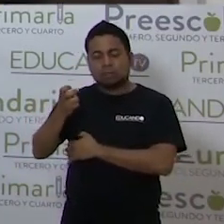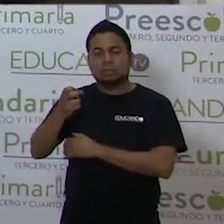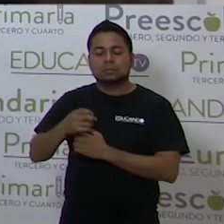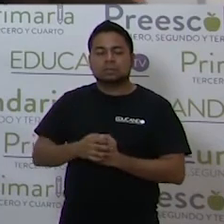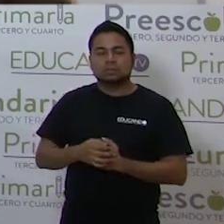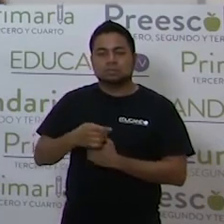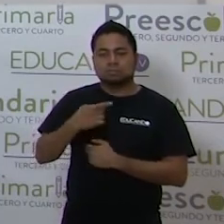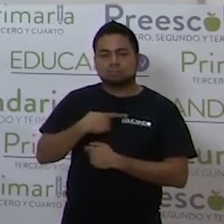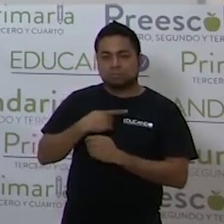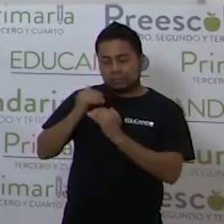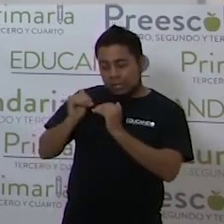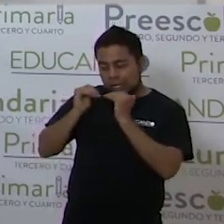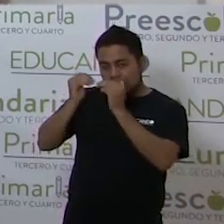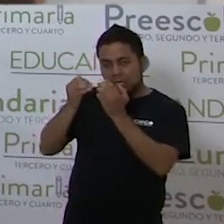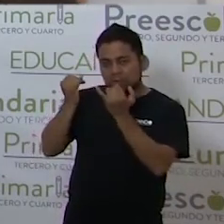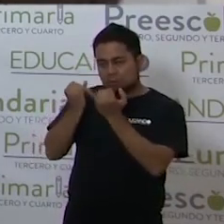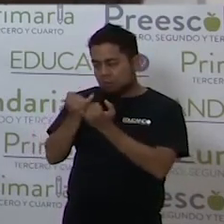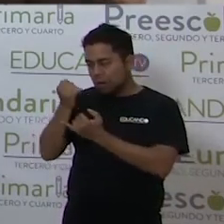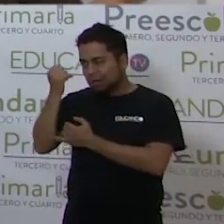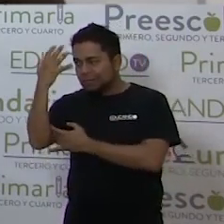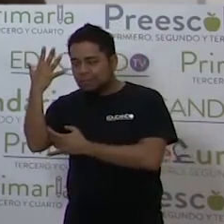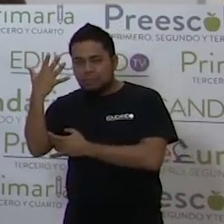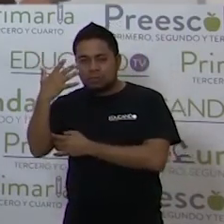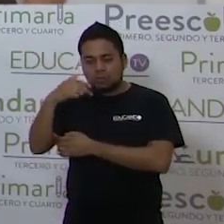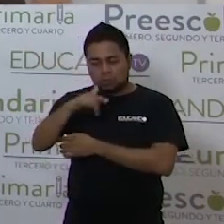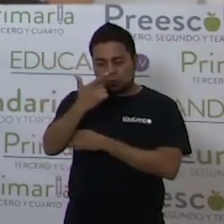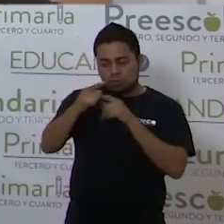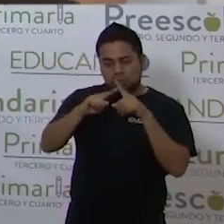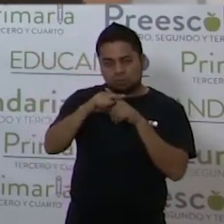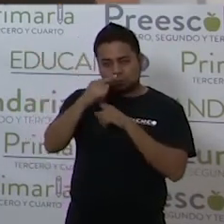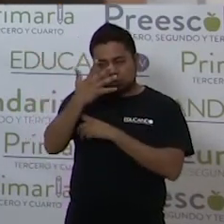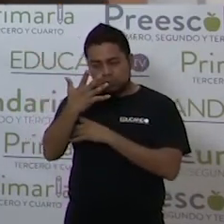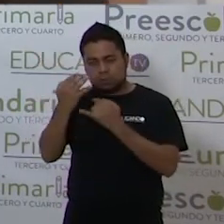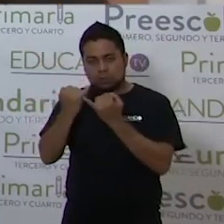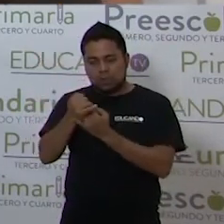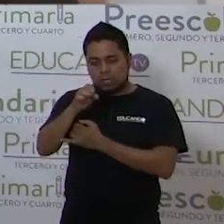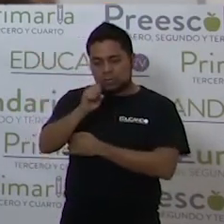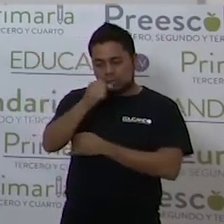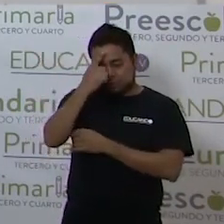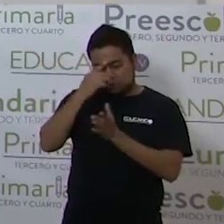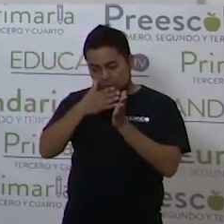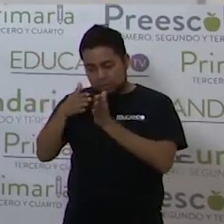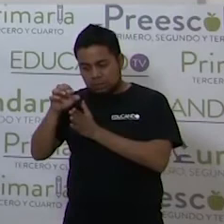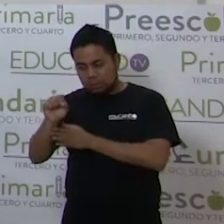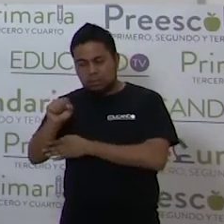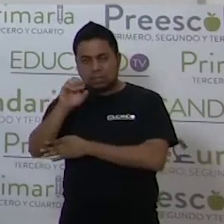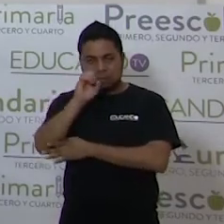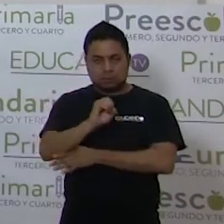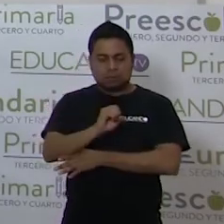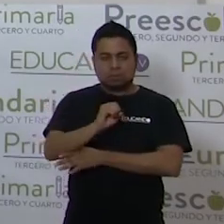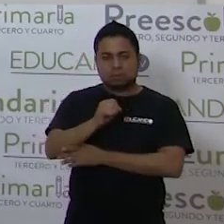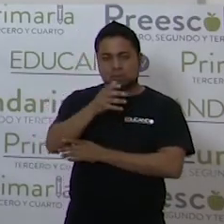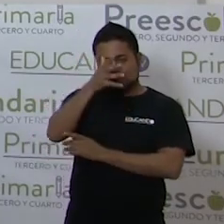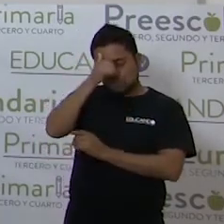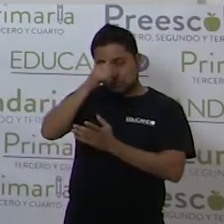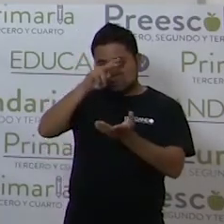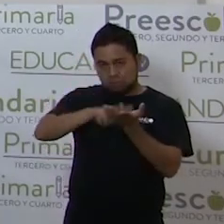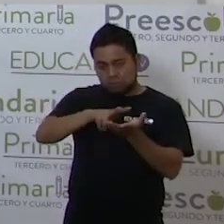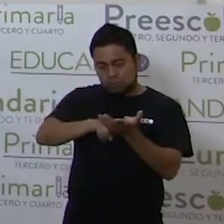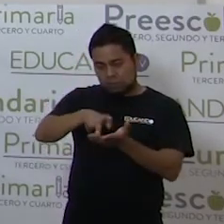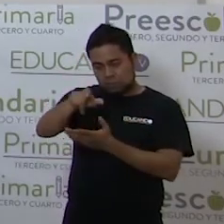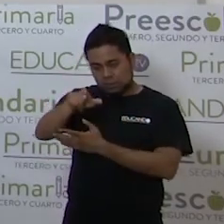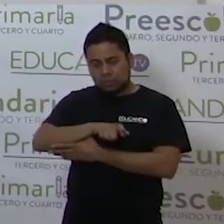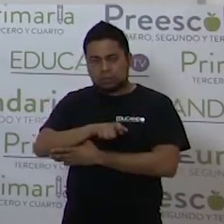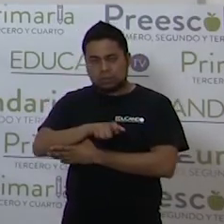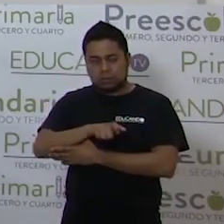número de arriba también sería 5 12 por 5 60 para 60 0 es decir nuestro valor de x de